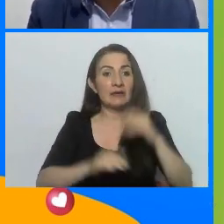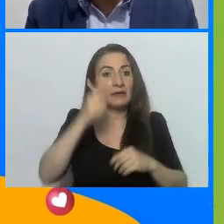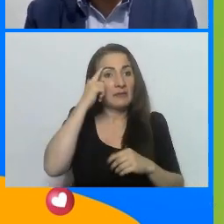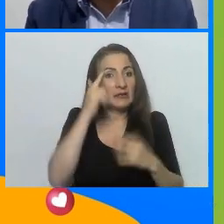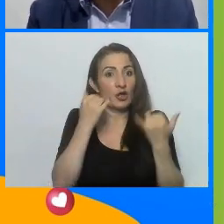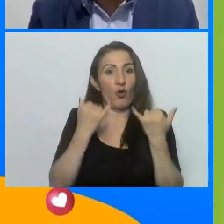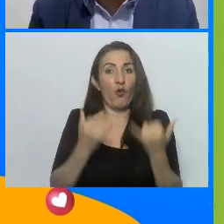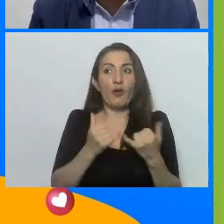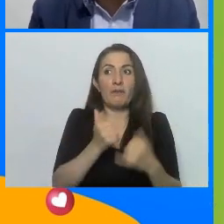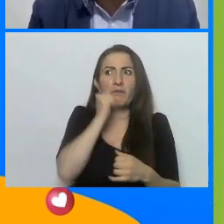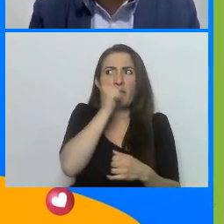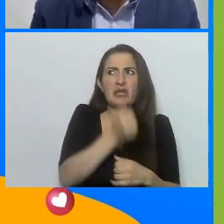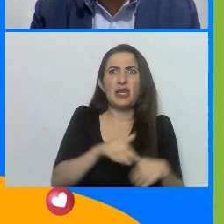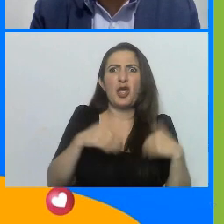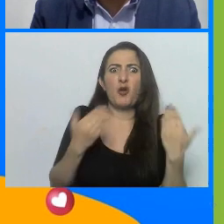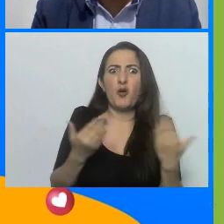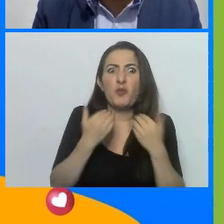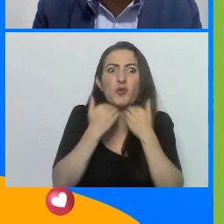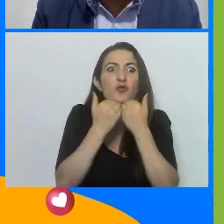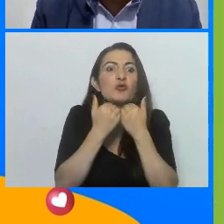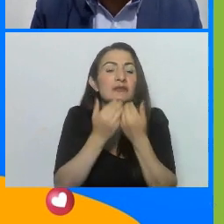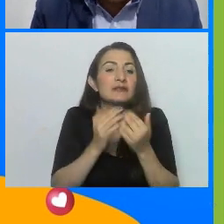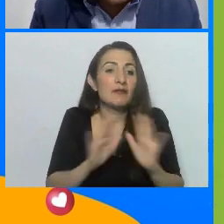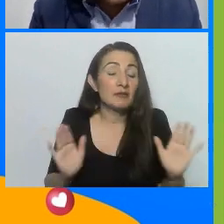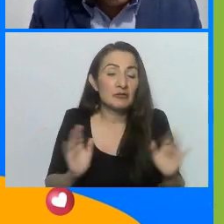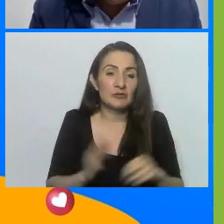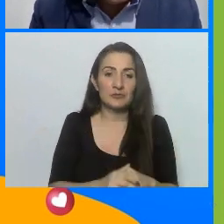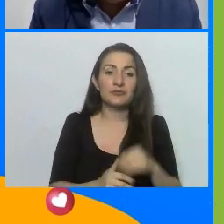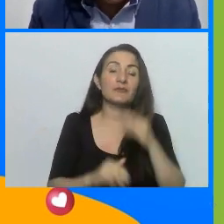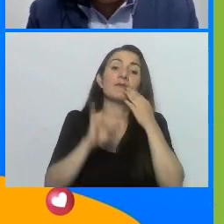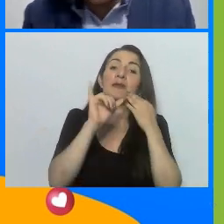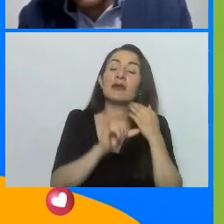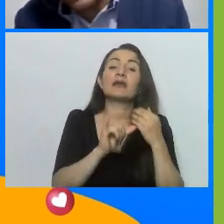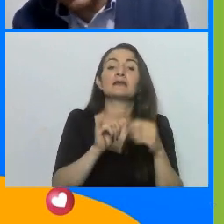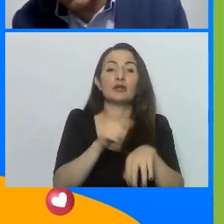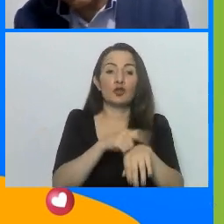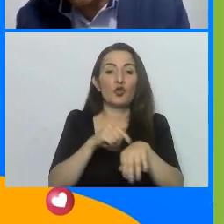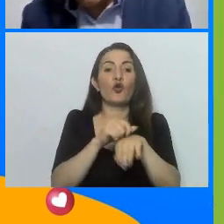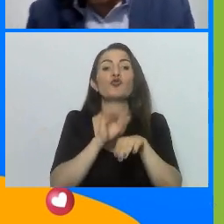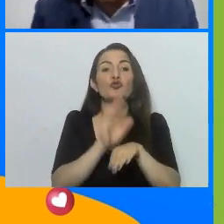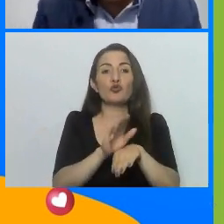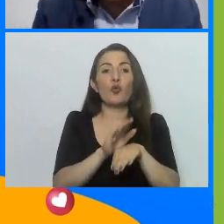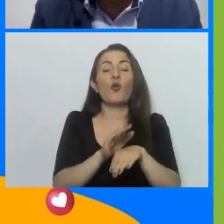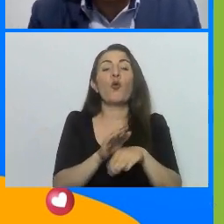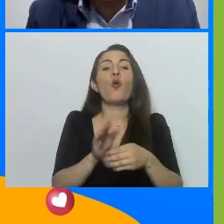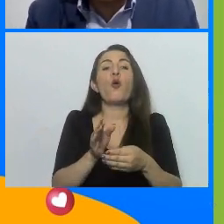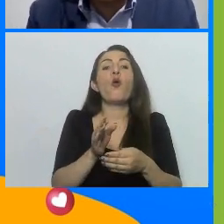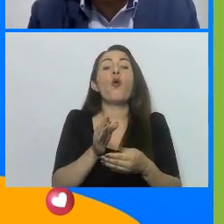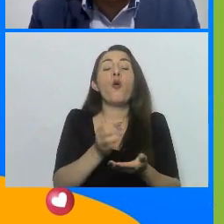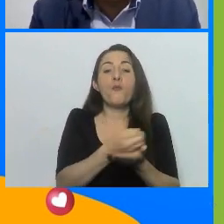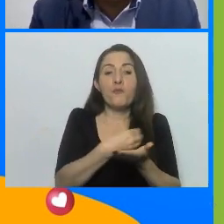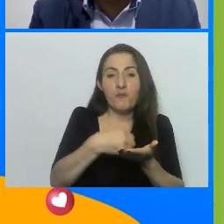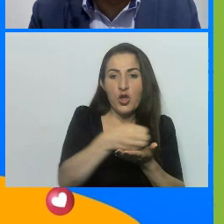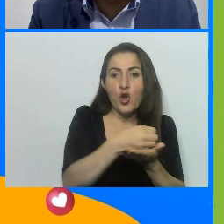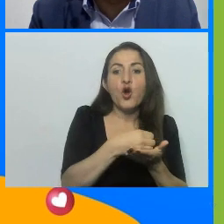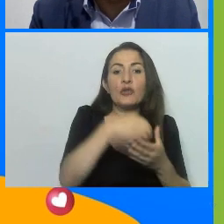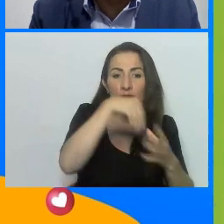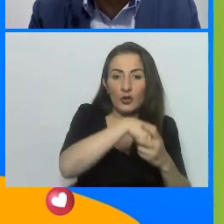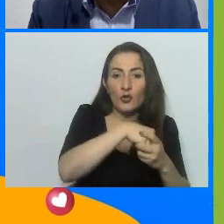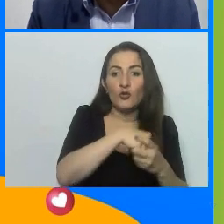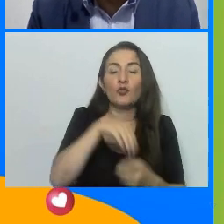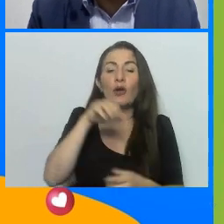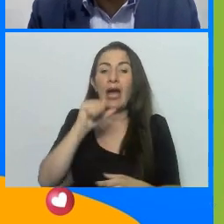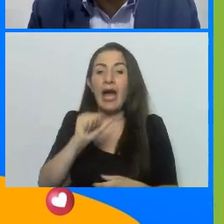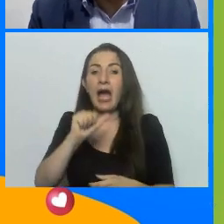pasa, mañana puede ser que ya no pase eso, sino que pase otra cosa. Ese es el componente biótico. Y el entorno o abiótico, como lo